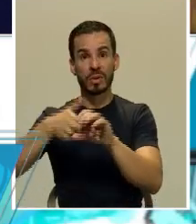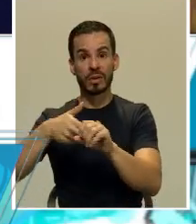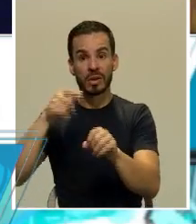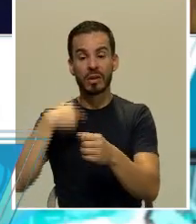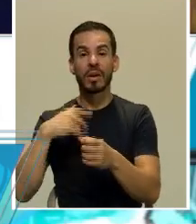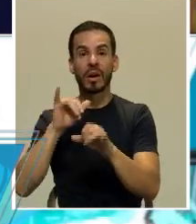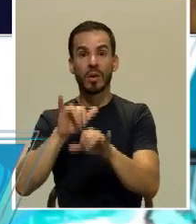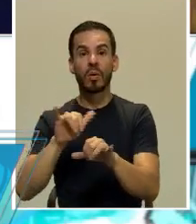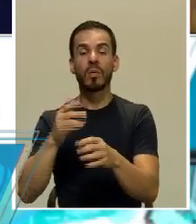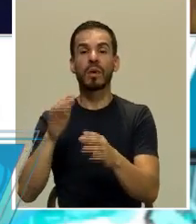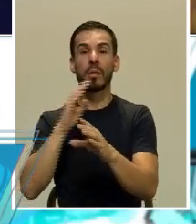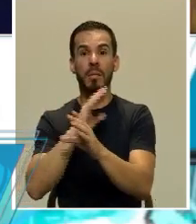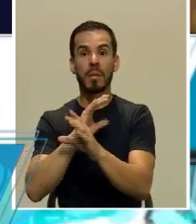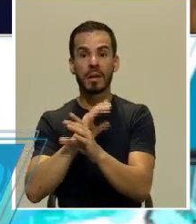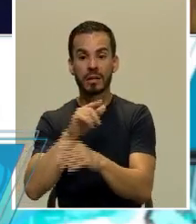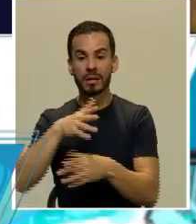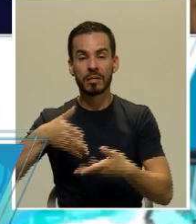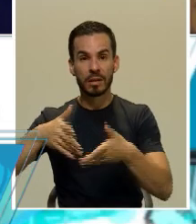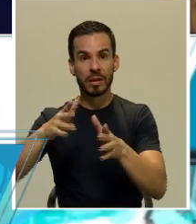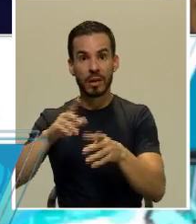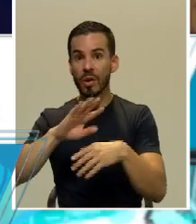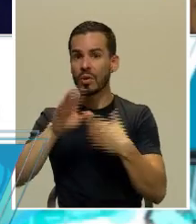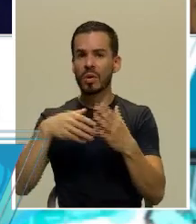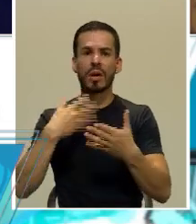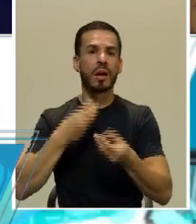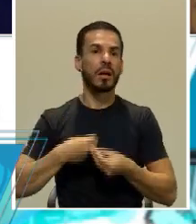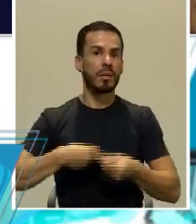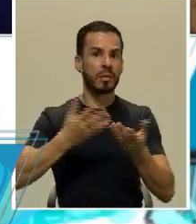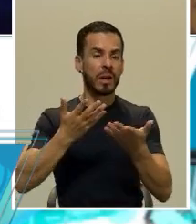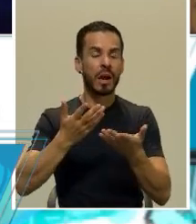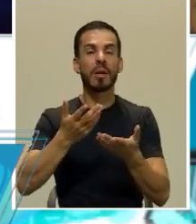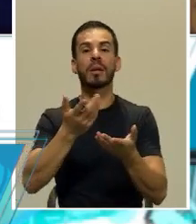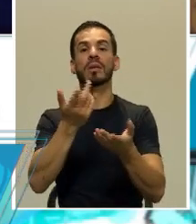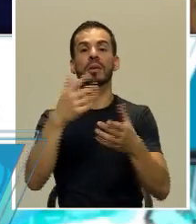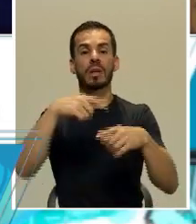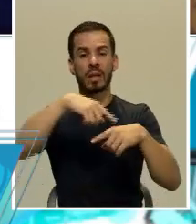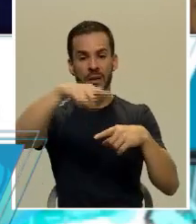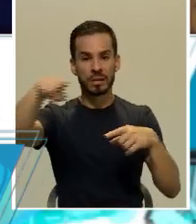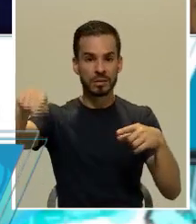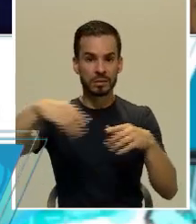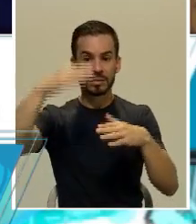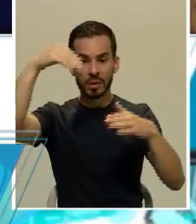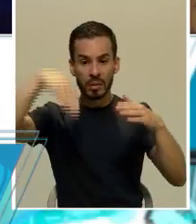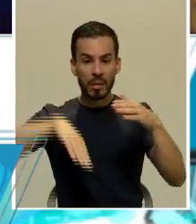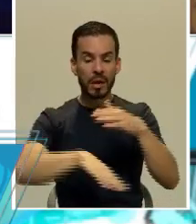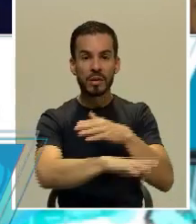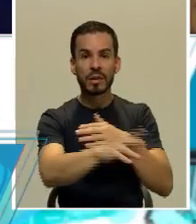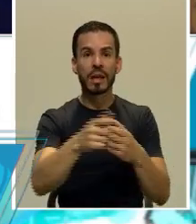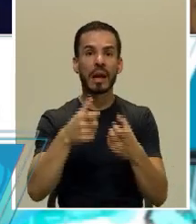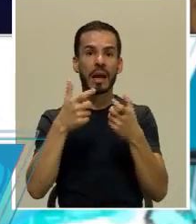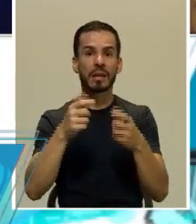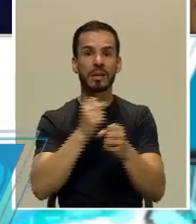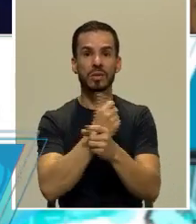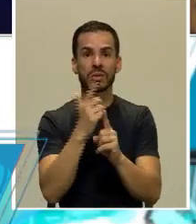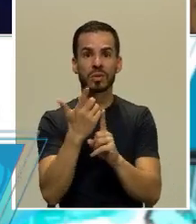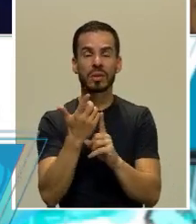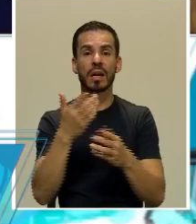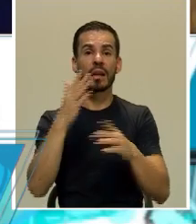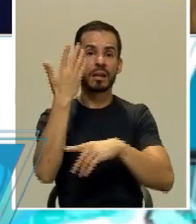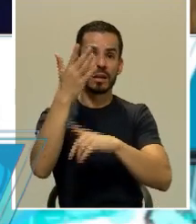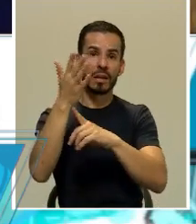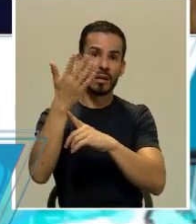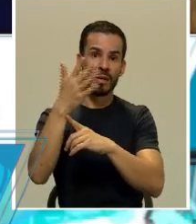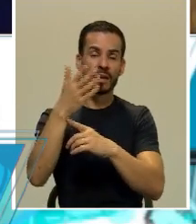el mantenimiento, pero aún así toda la inversión de circunvalación, los pasos a nivel en garantías sociales, en la bandera, la ampliación